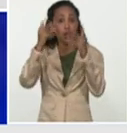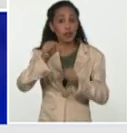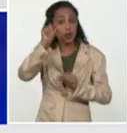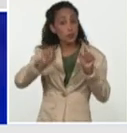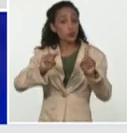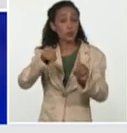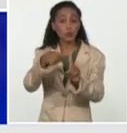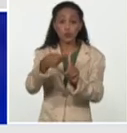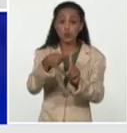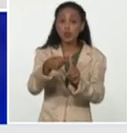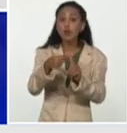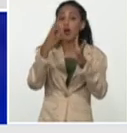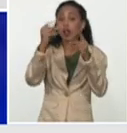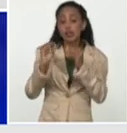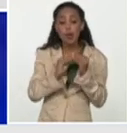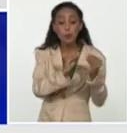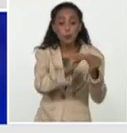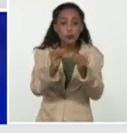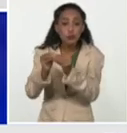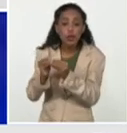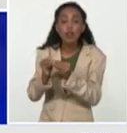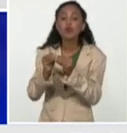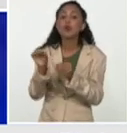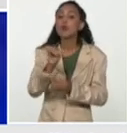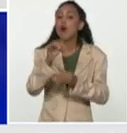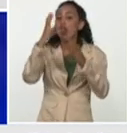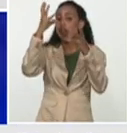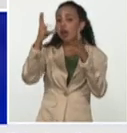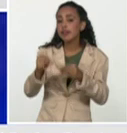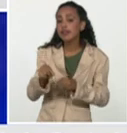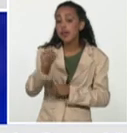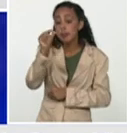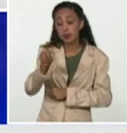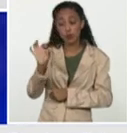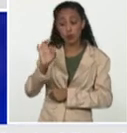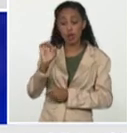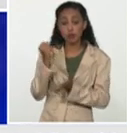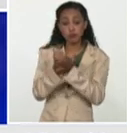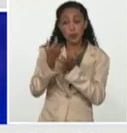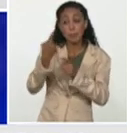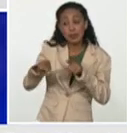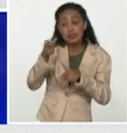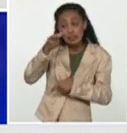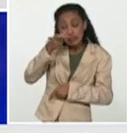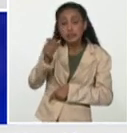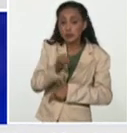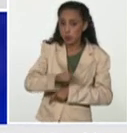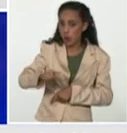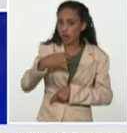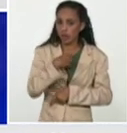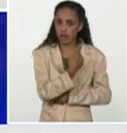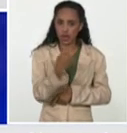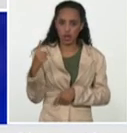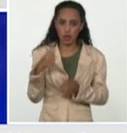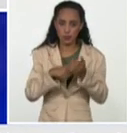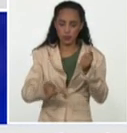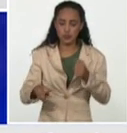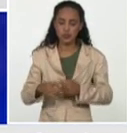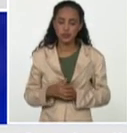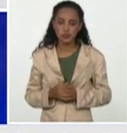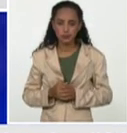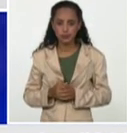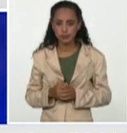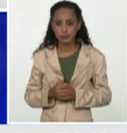número de contactos, el número de sospechosos que tienen estos territorios. El mayor porciento